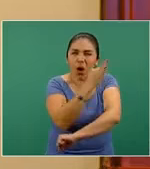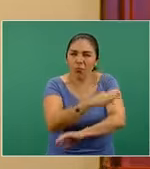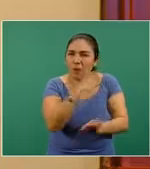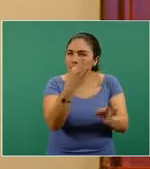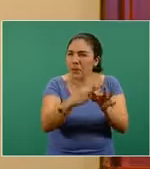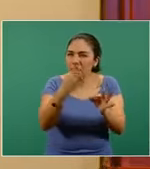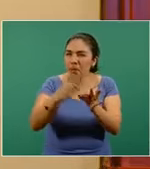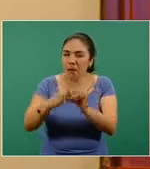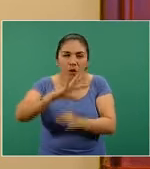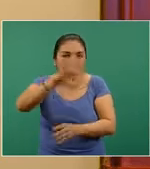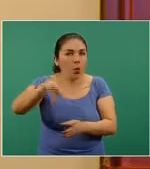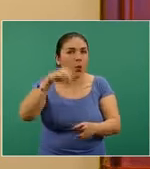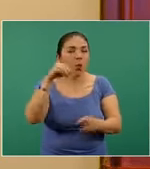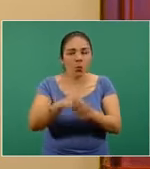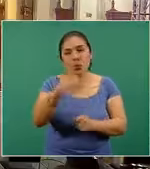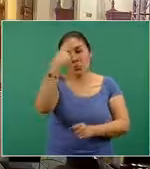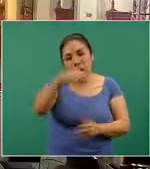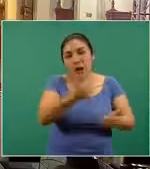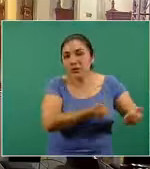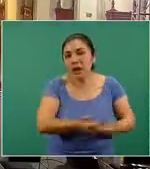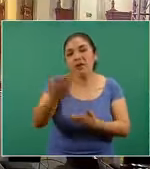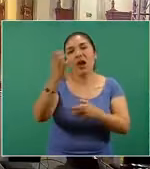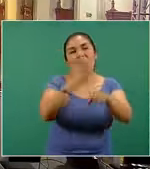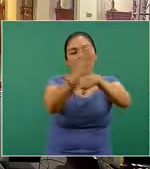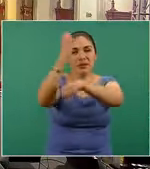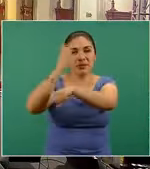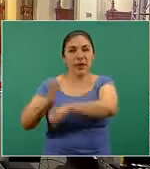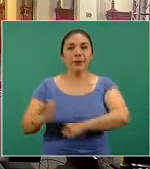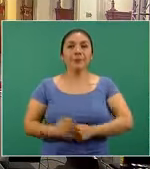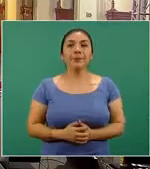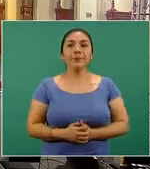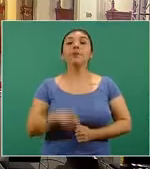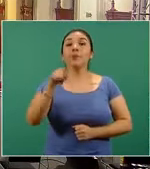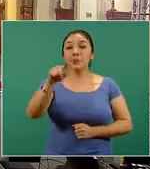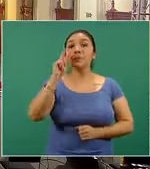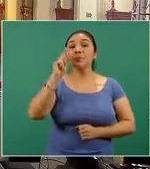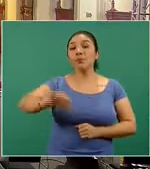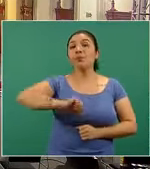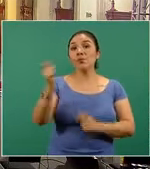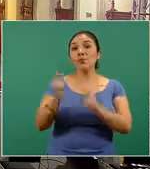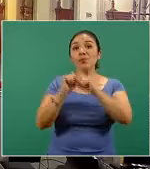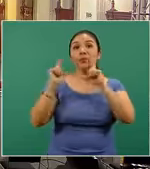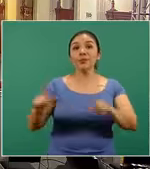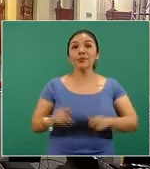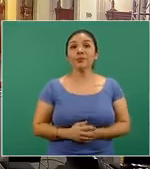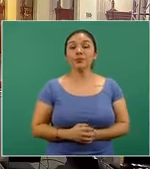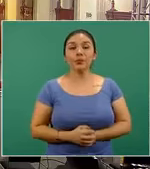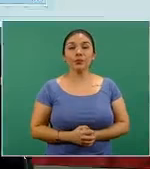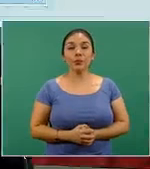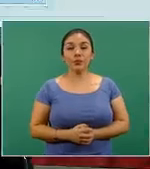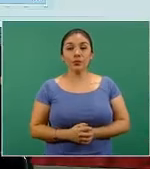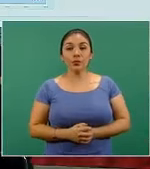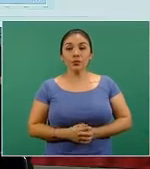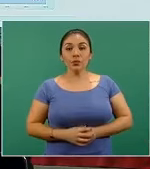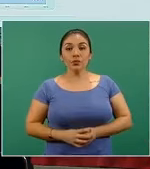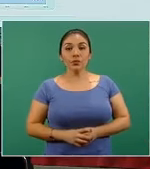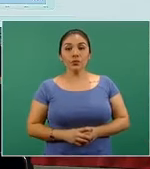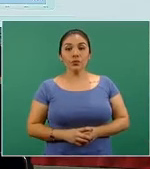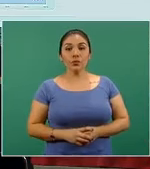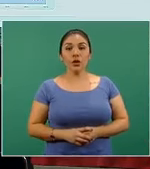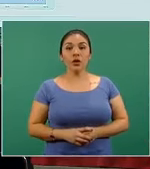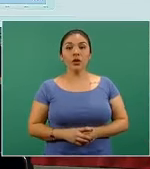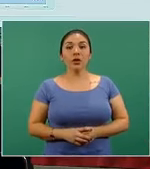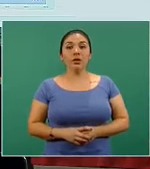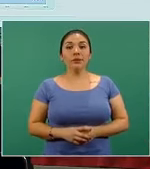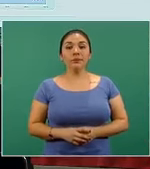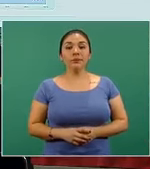momento se están enviando a las entidades. Si vemos la siguiente diapositiva, aquí tenemos los